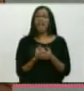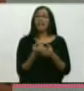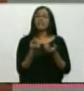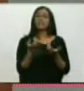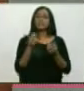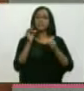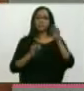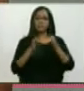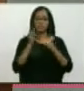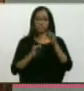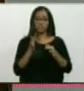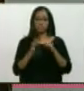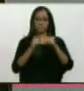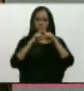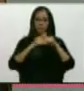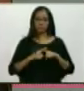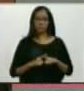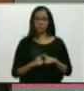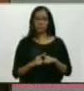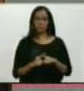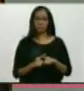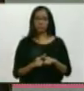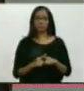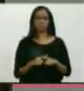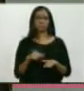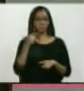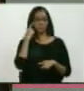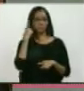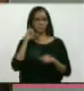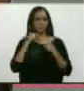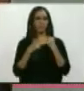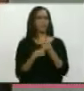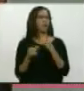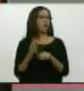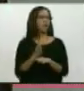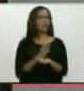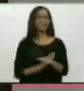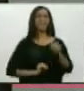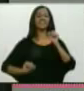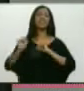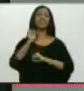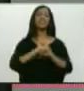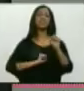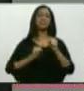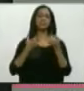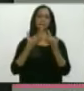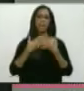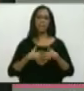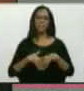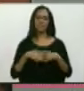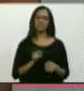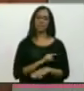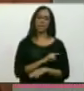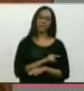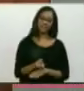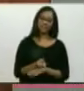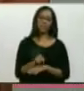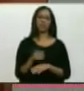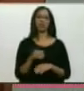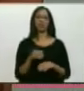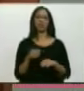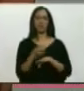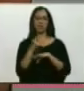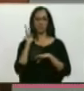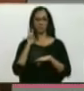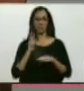procurador, que recuerden, el procurador de Guaidó antes era defensor de empresas que demandaron al Estado venezolano. Sí, sí. O